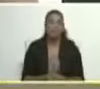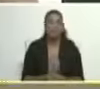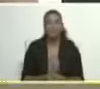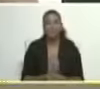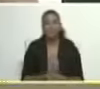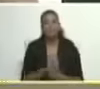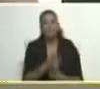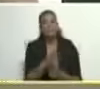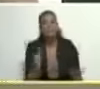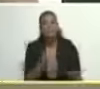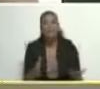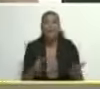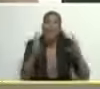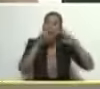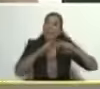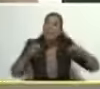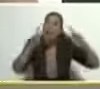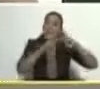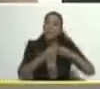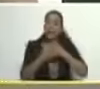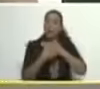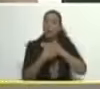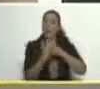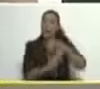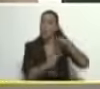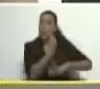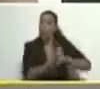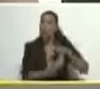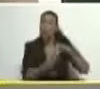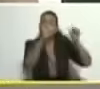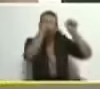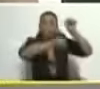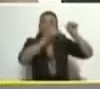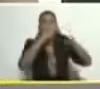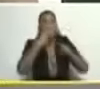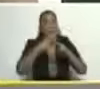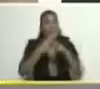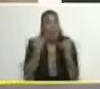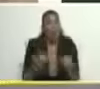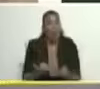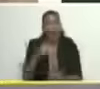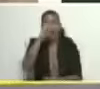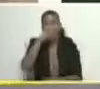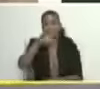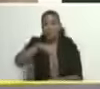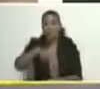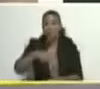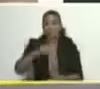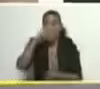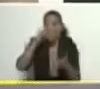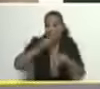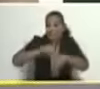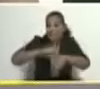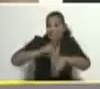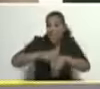El análisis que ustedes nos hicieron tiene que ver con los peligros actuales.